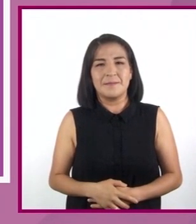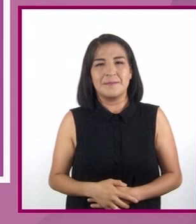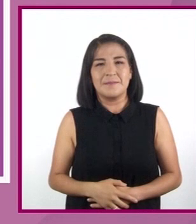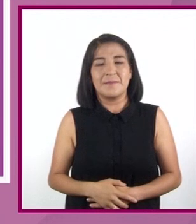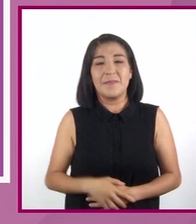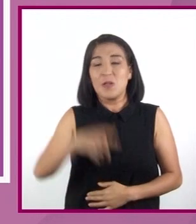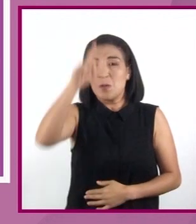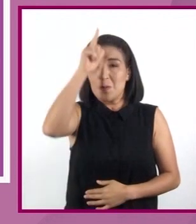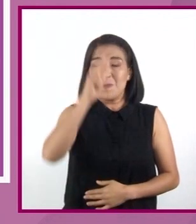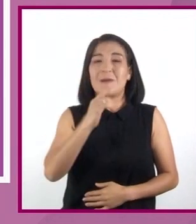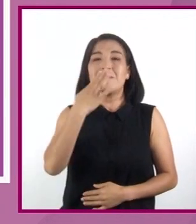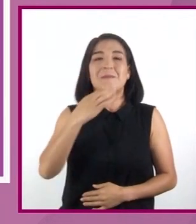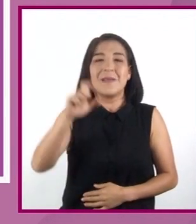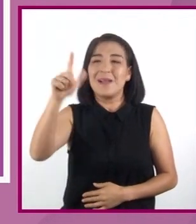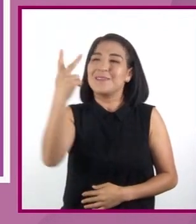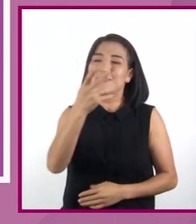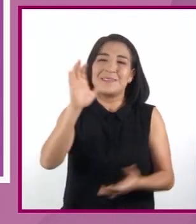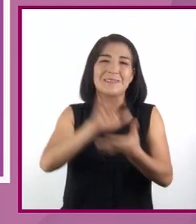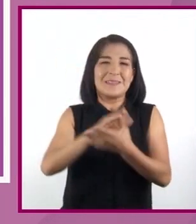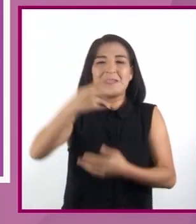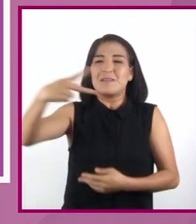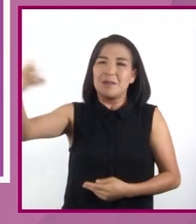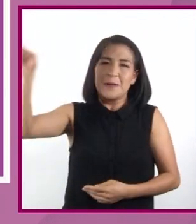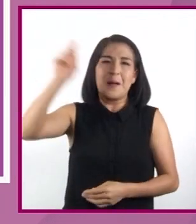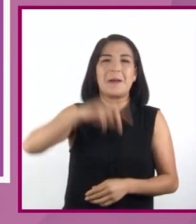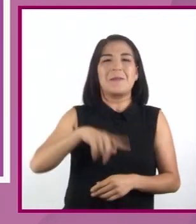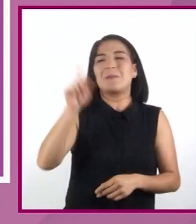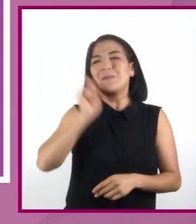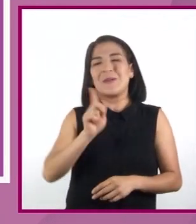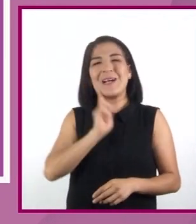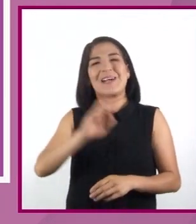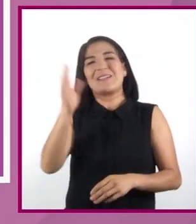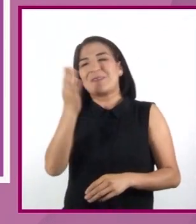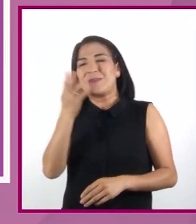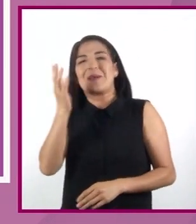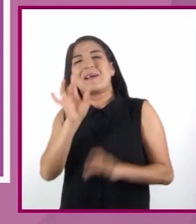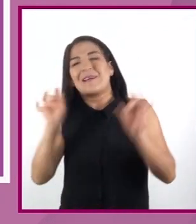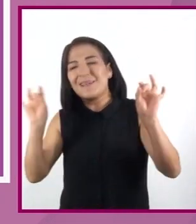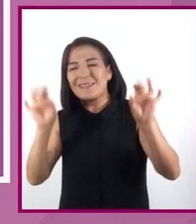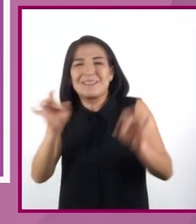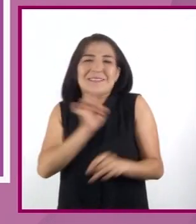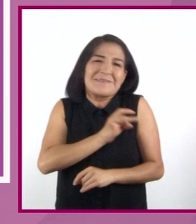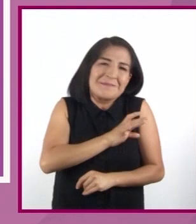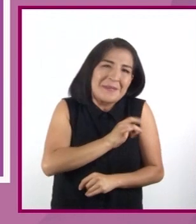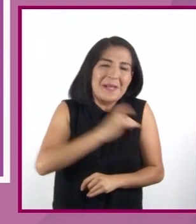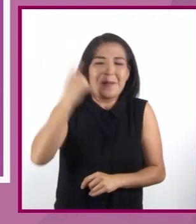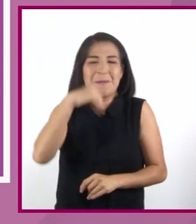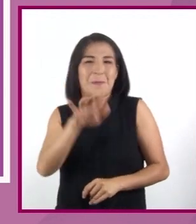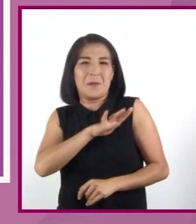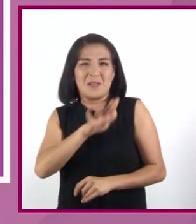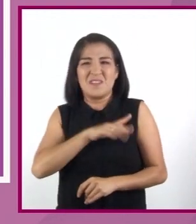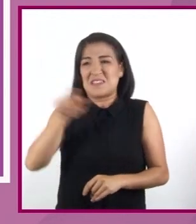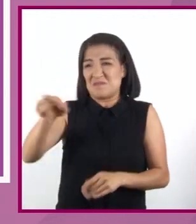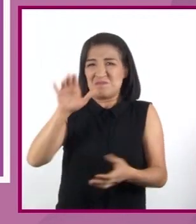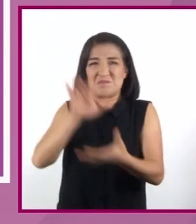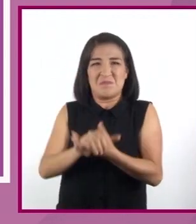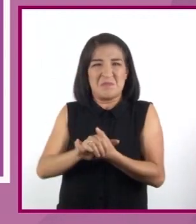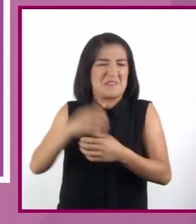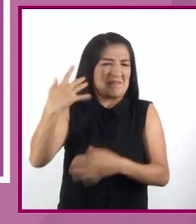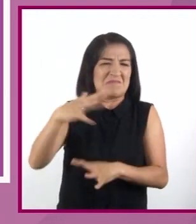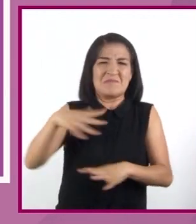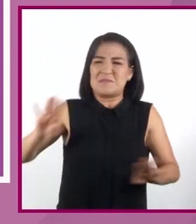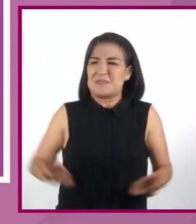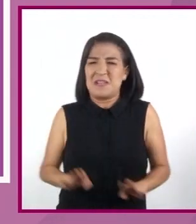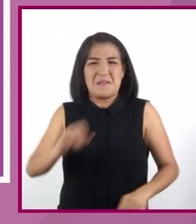Su luna de miel fue un largo escalofrío, rubia, angelical y tímida. El carácter duro de su marido heló sus